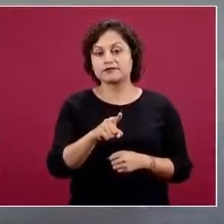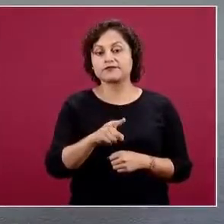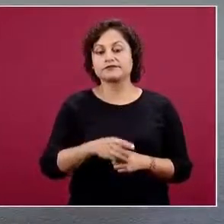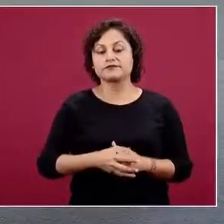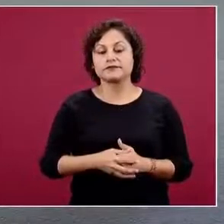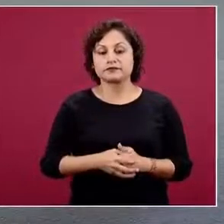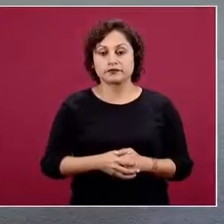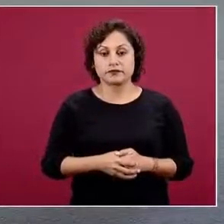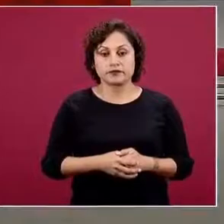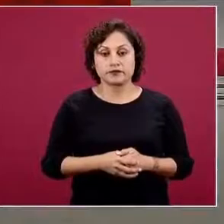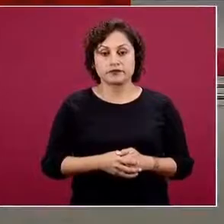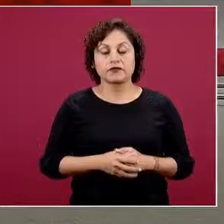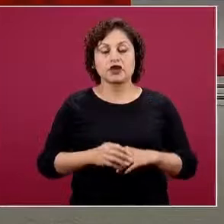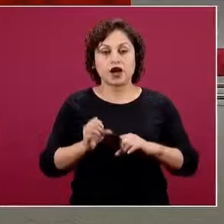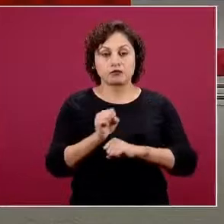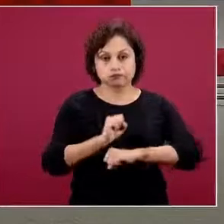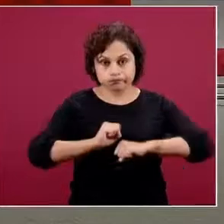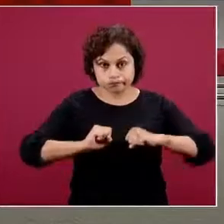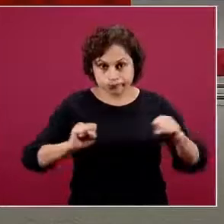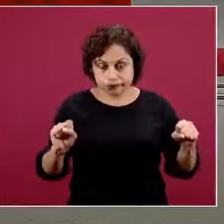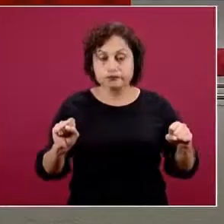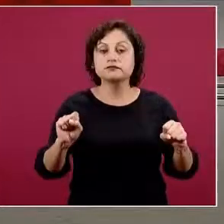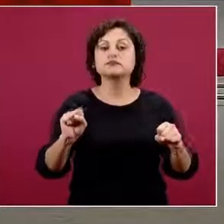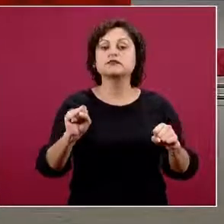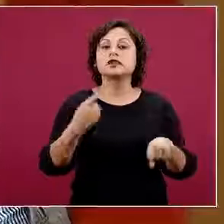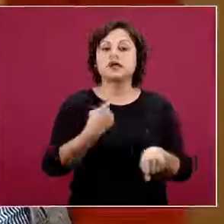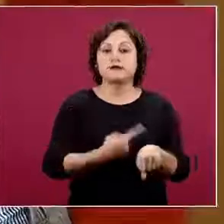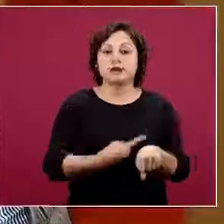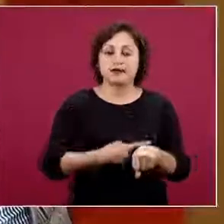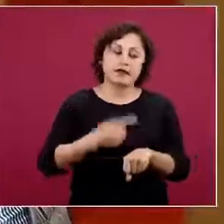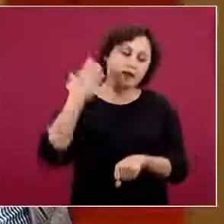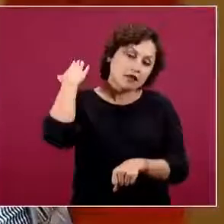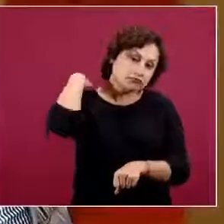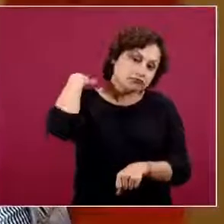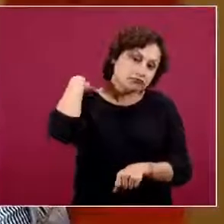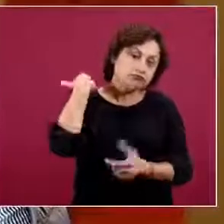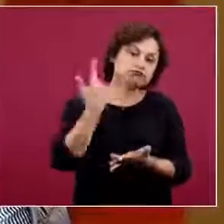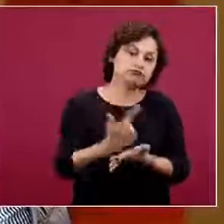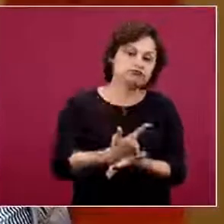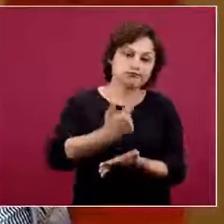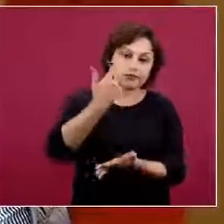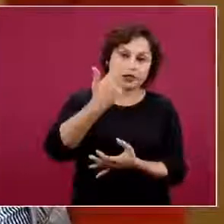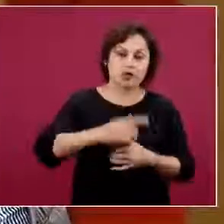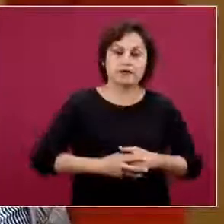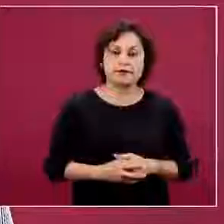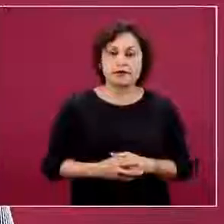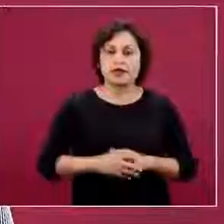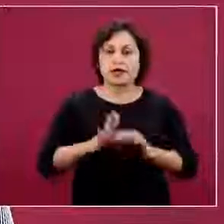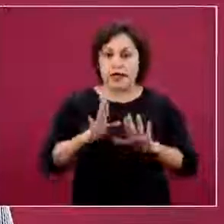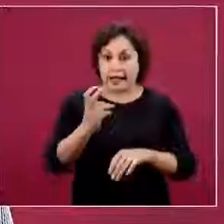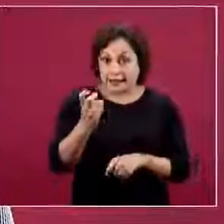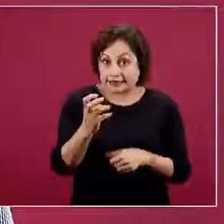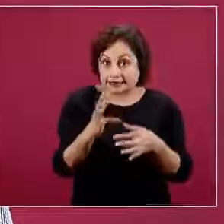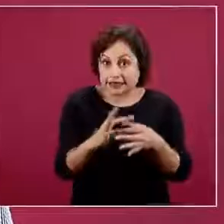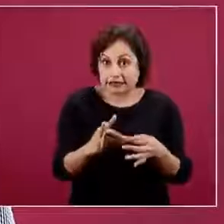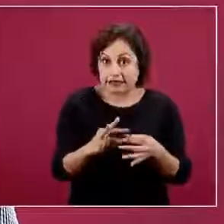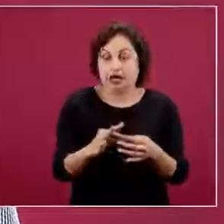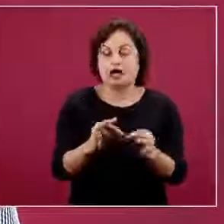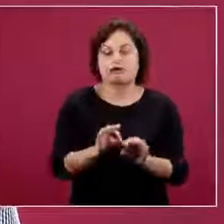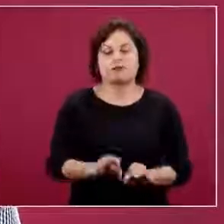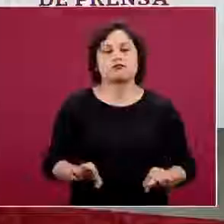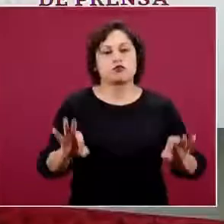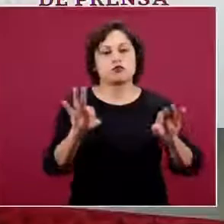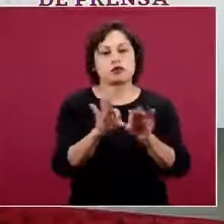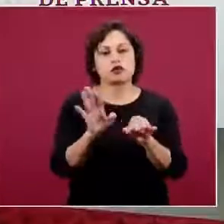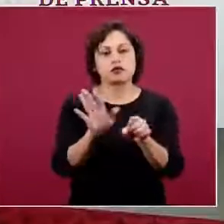presentar obesidad y enfermedad pulmonar crónica, ¿sí? Los mencionamos porque lógicamente, como ustedes saben,